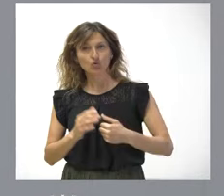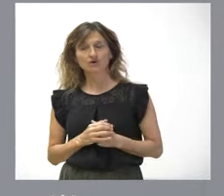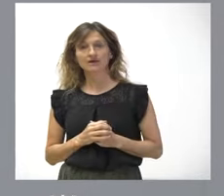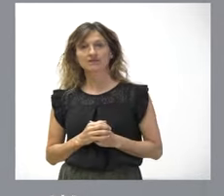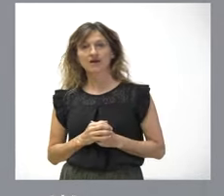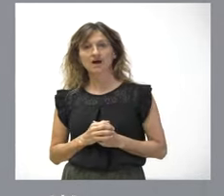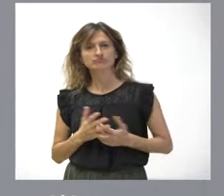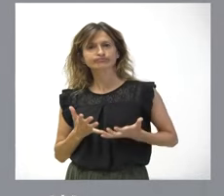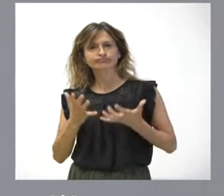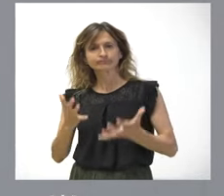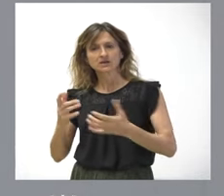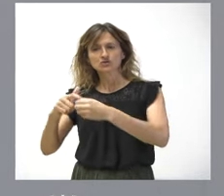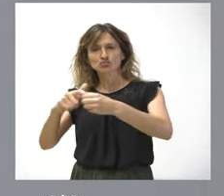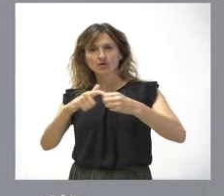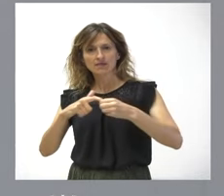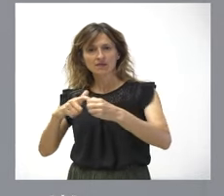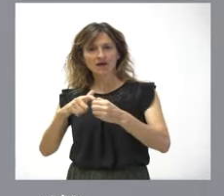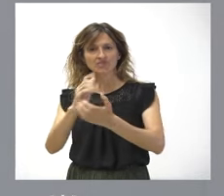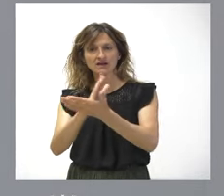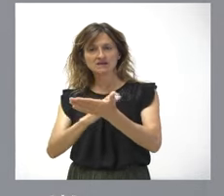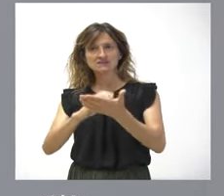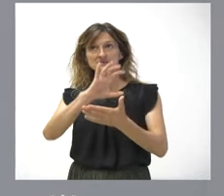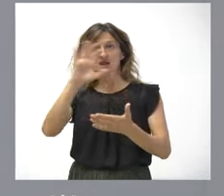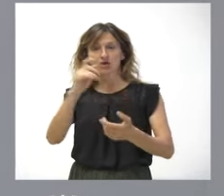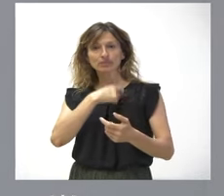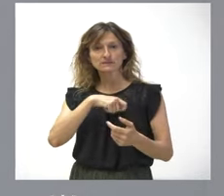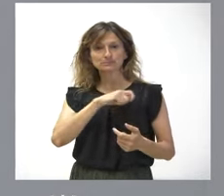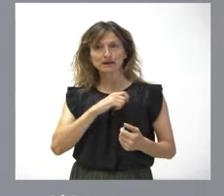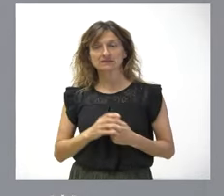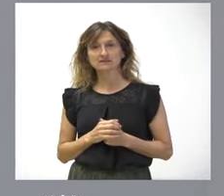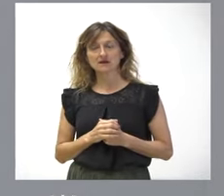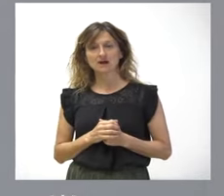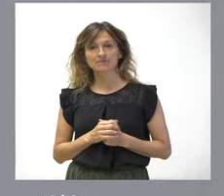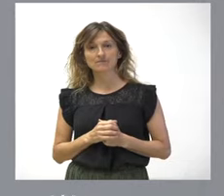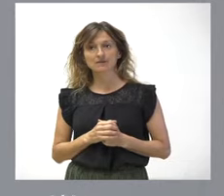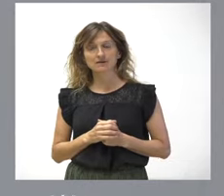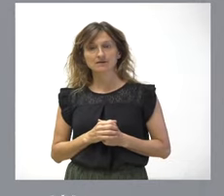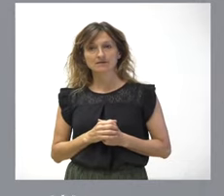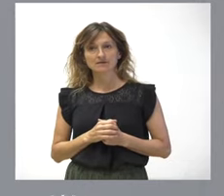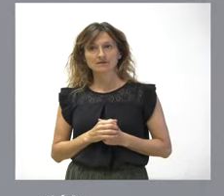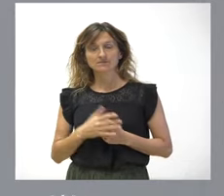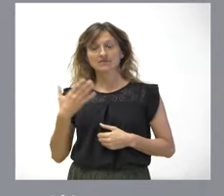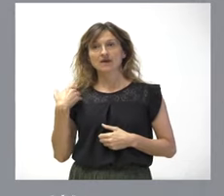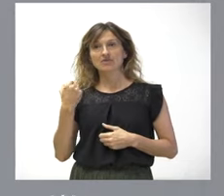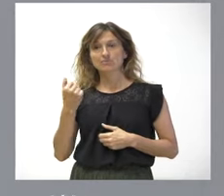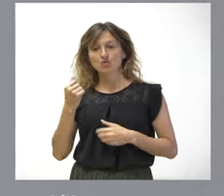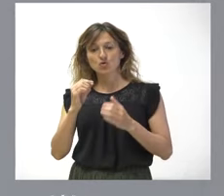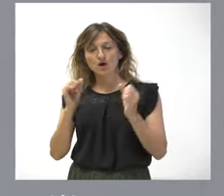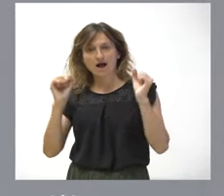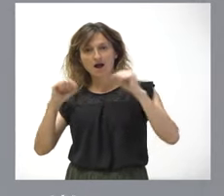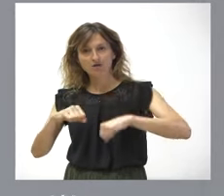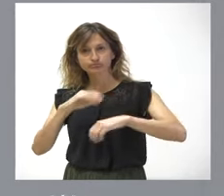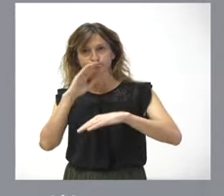solidaridad al resto de comunidades autónomas de España y que esa des solidaridad la hemos mostrado recientemente con el cumplimiento de los acuerdos que se vienen